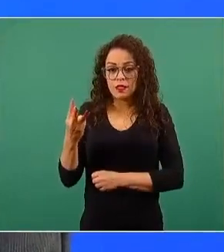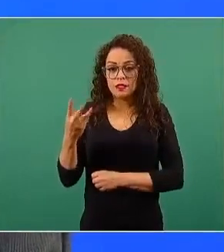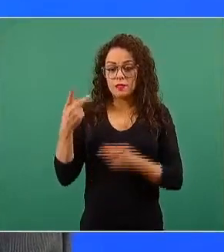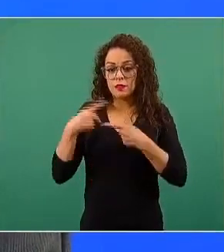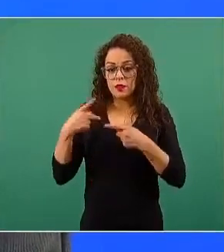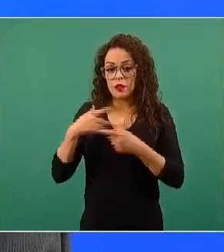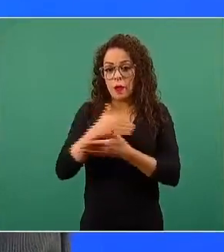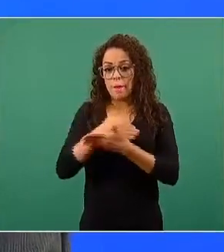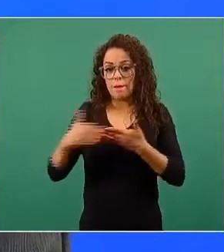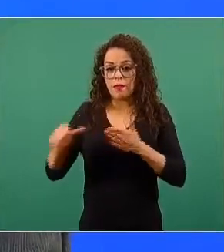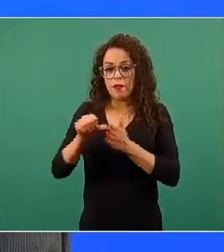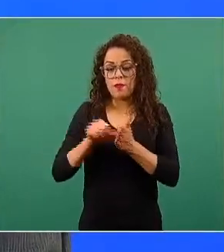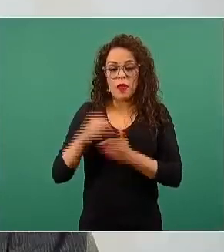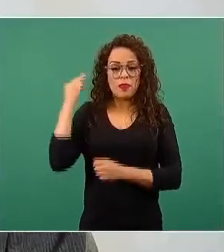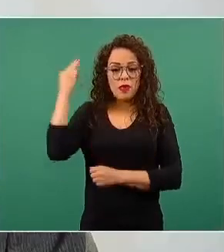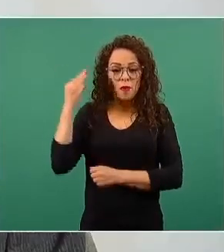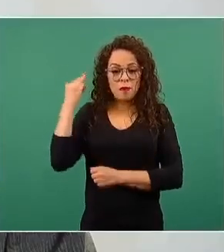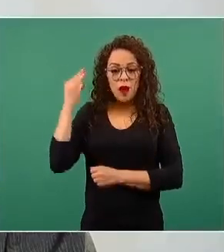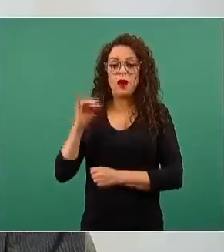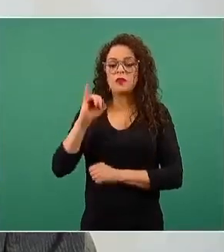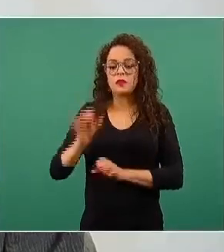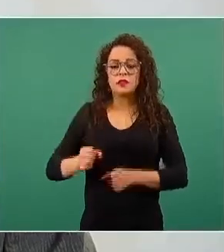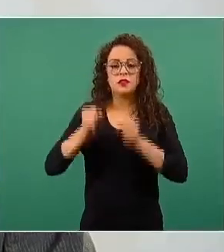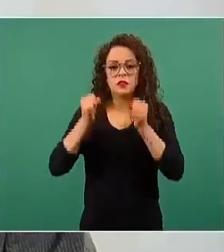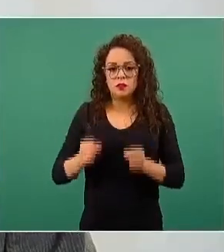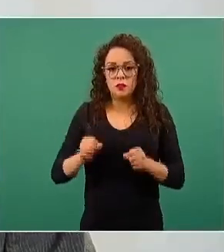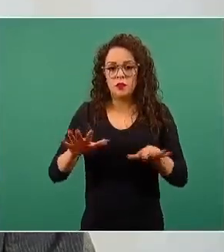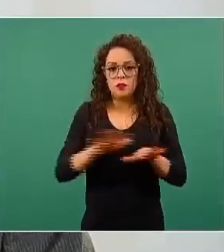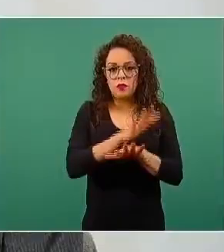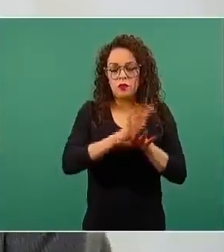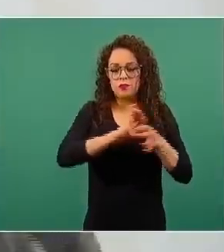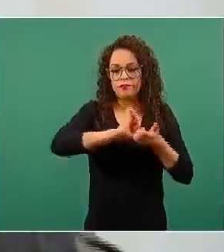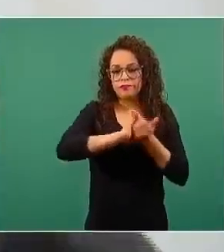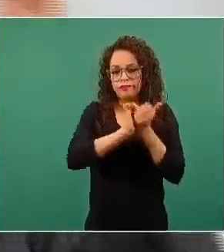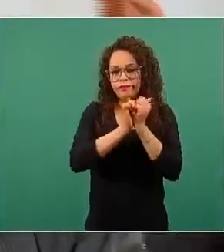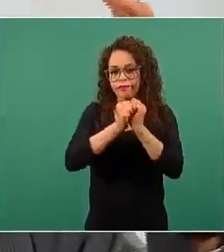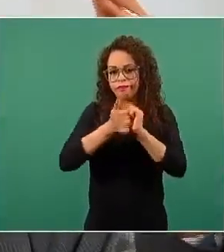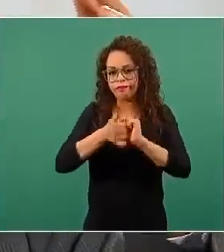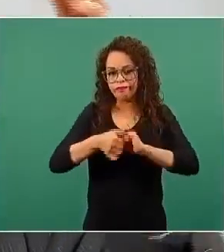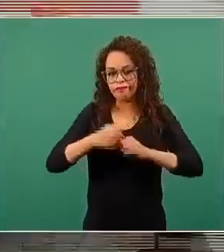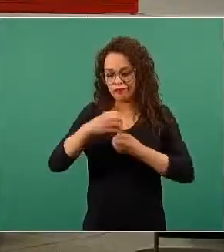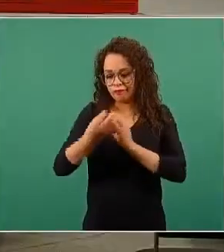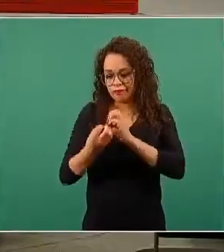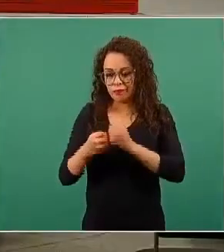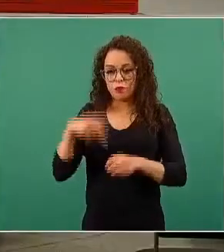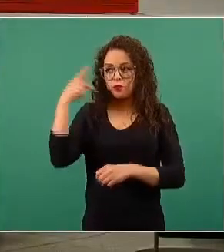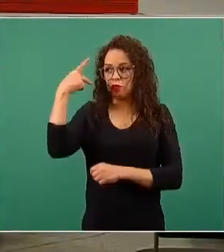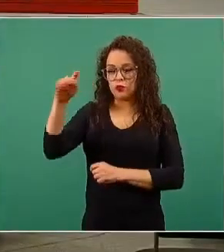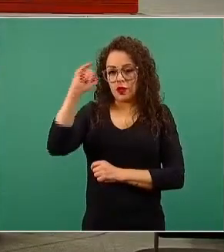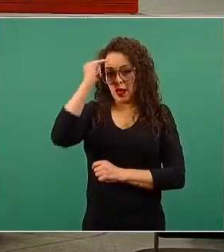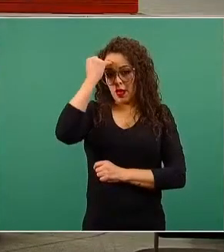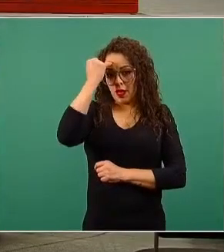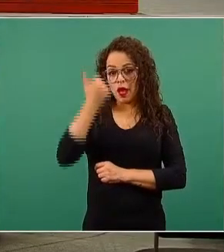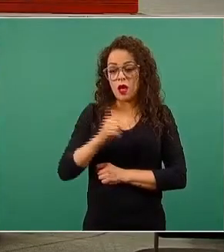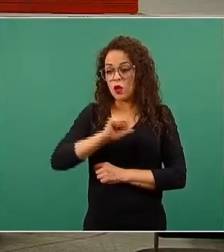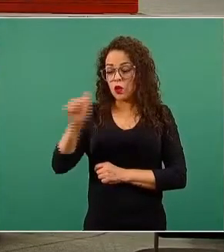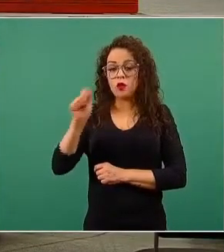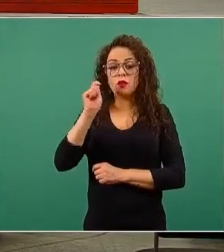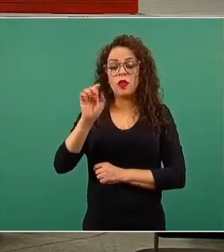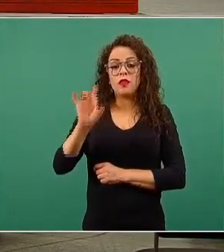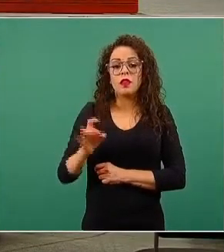marzo con secuenciación genética confirmada a la variante de la India, y el estudio de brote abarca 34